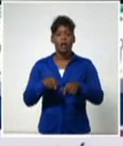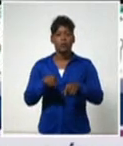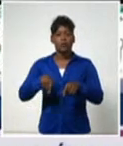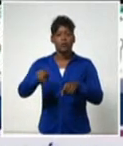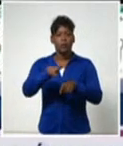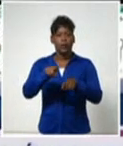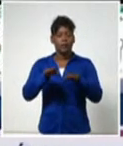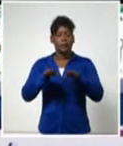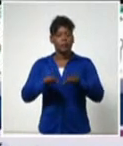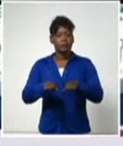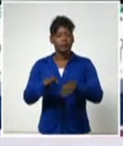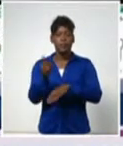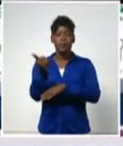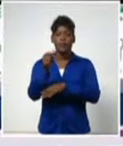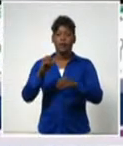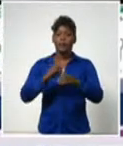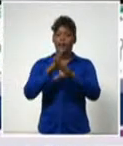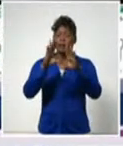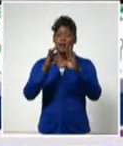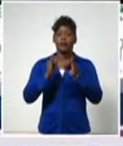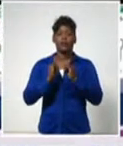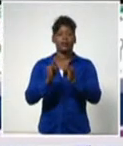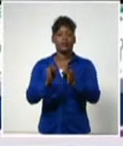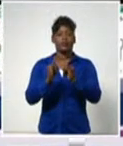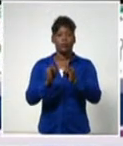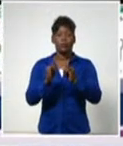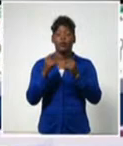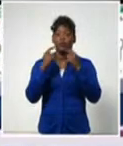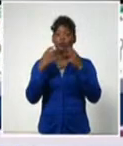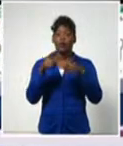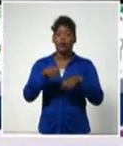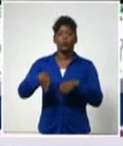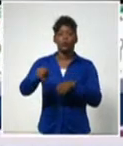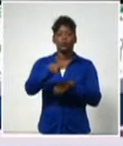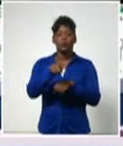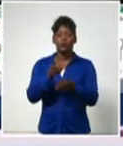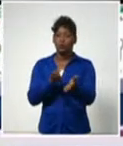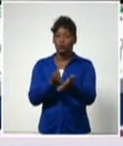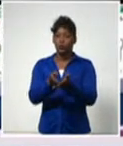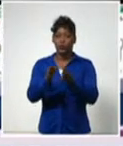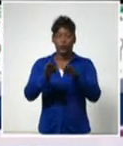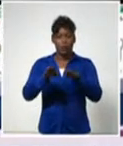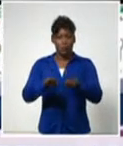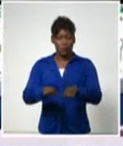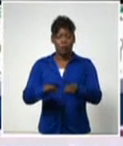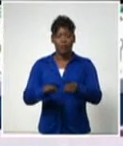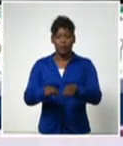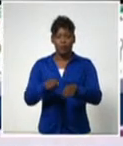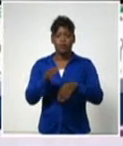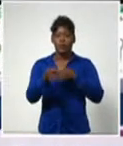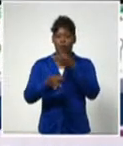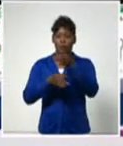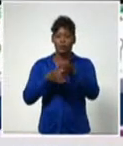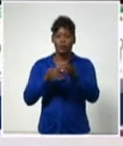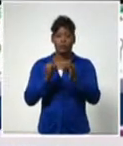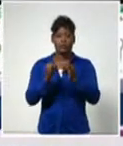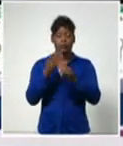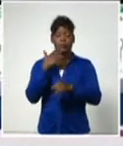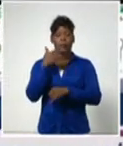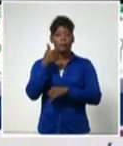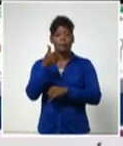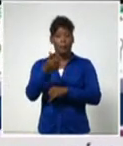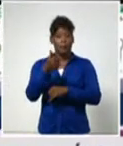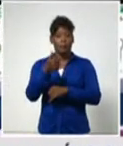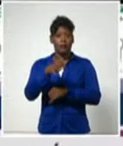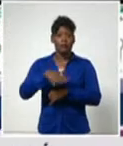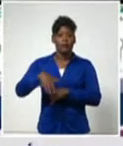con esta programación especial. Por tanto, usted manténgase hasta el filo de las 10 de la mañana porque tenemos aún muchas más